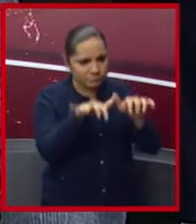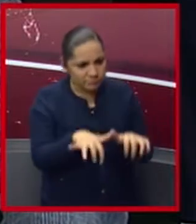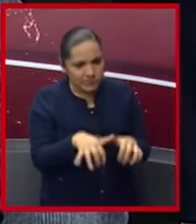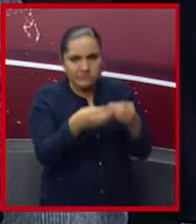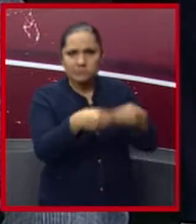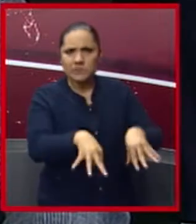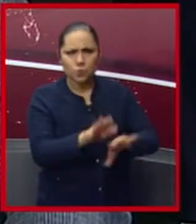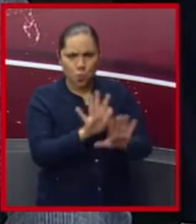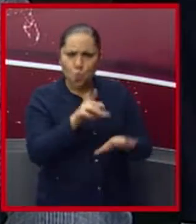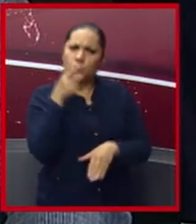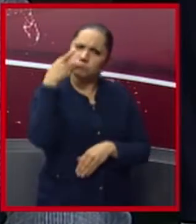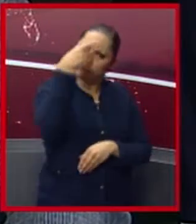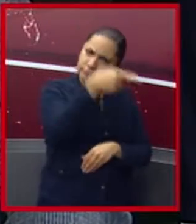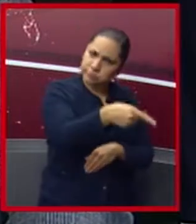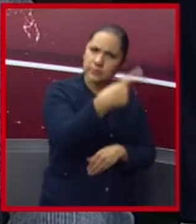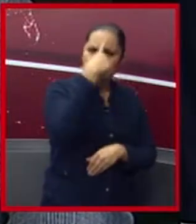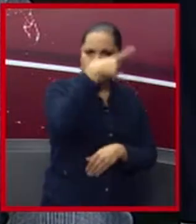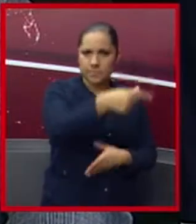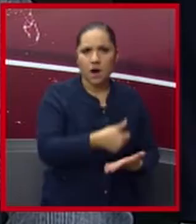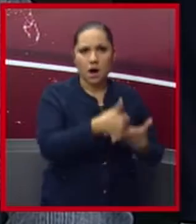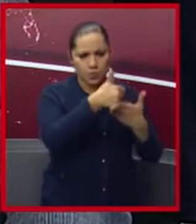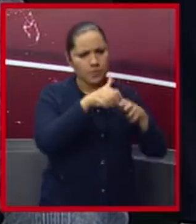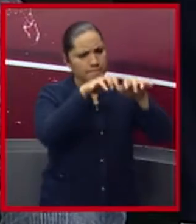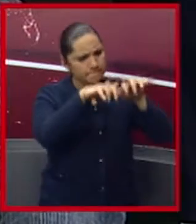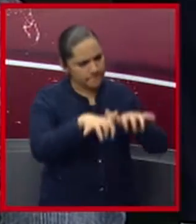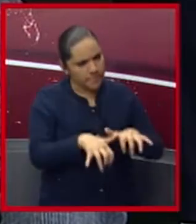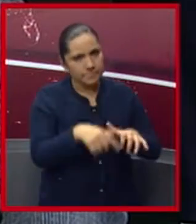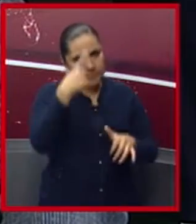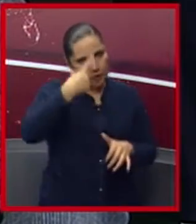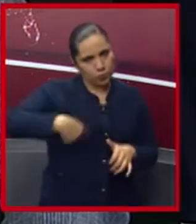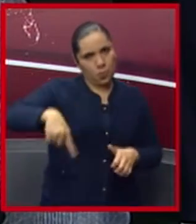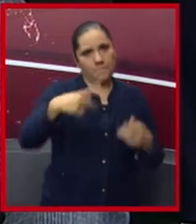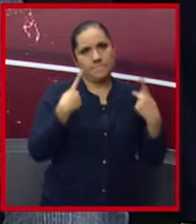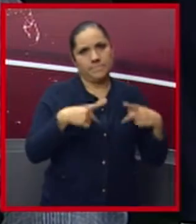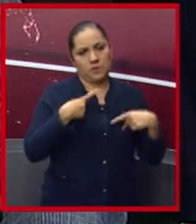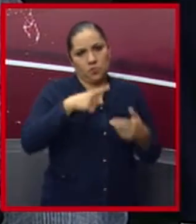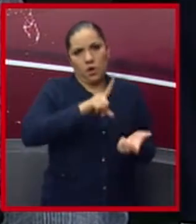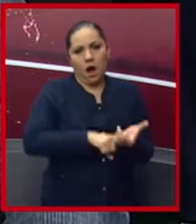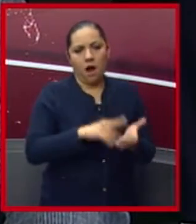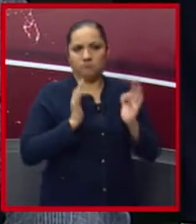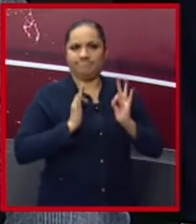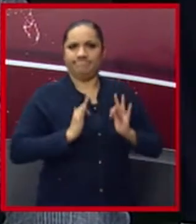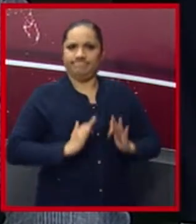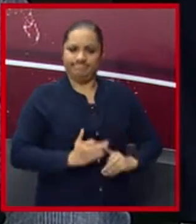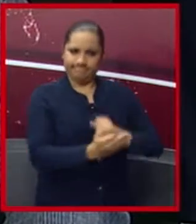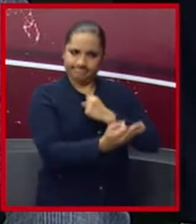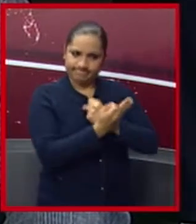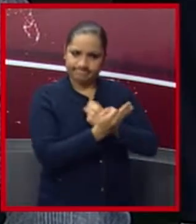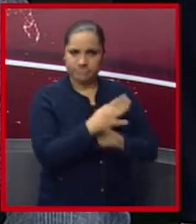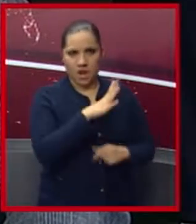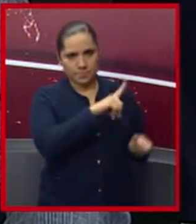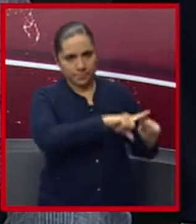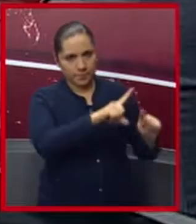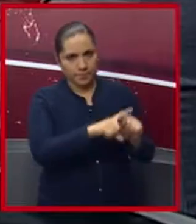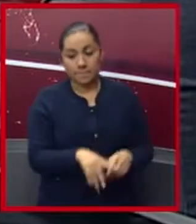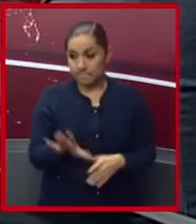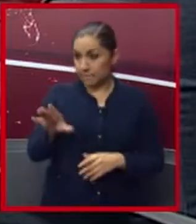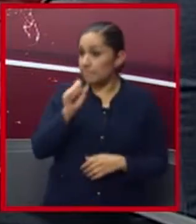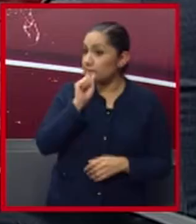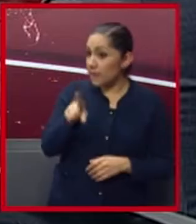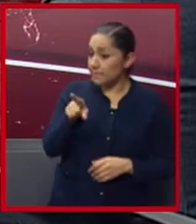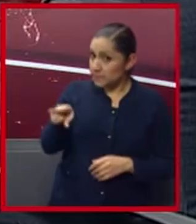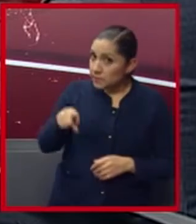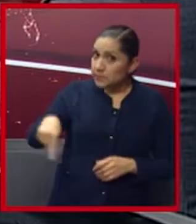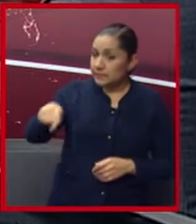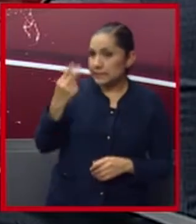mayor atención y seguramente para la mayor tranquilidad de las familias que están en esas condiciones. Y que recuerden que nuestros legisladores